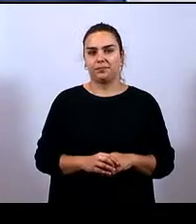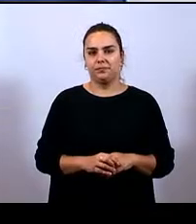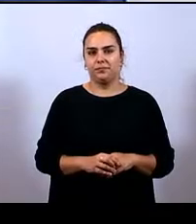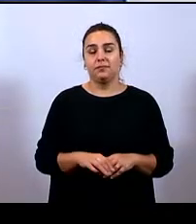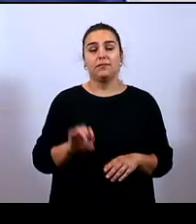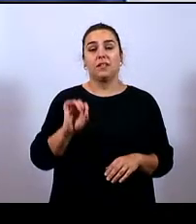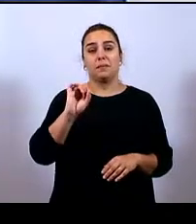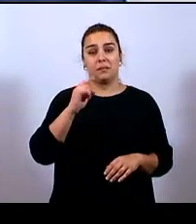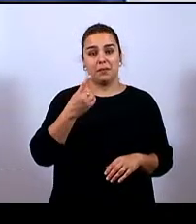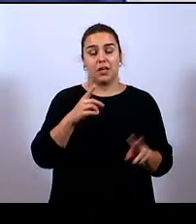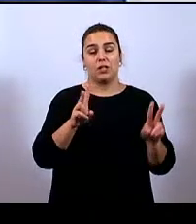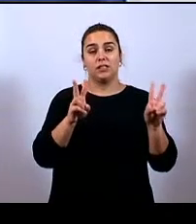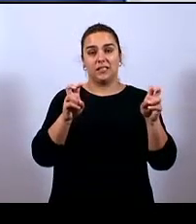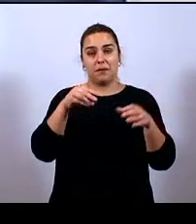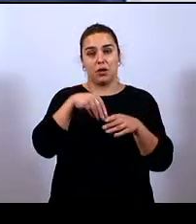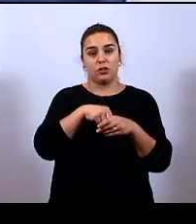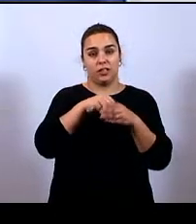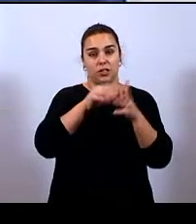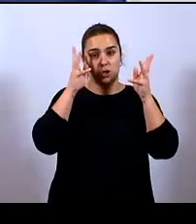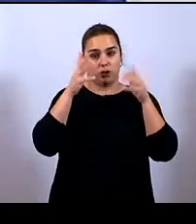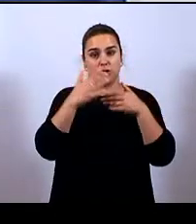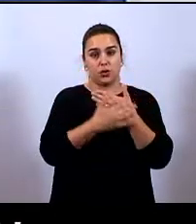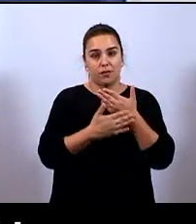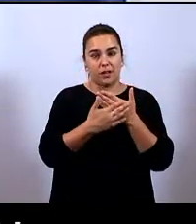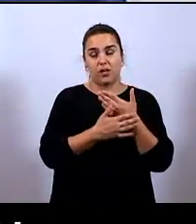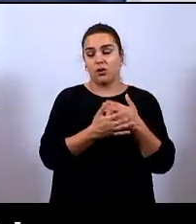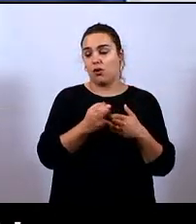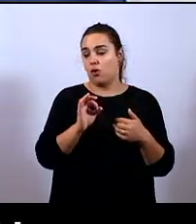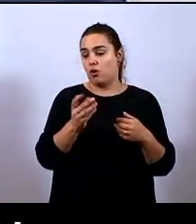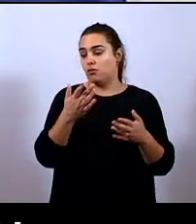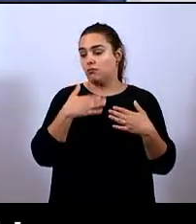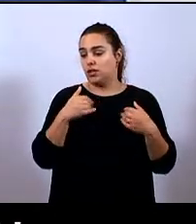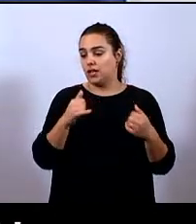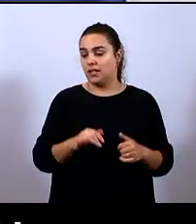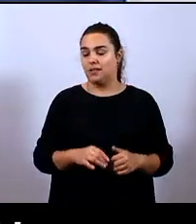lugar, sobre el contenido del Consejo de Gobierno o sobre lo que ustedes deseen.